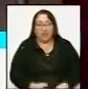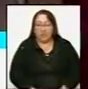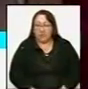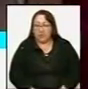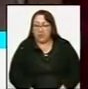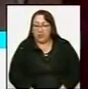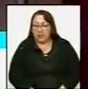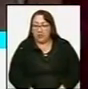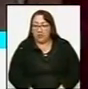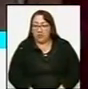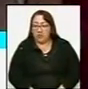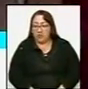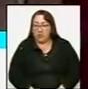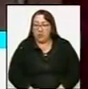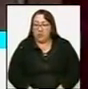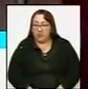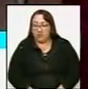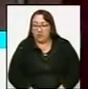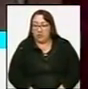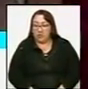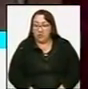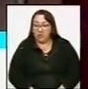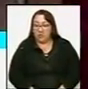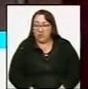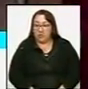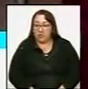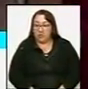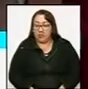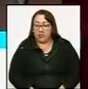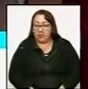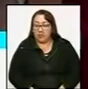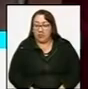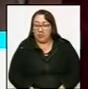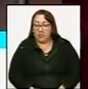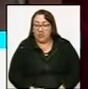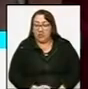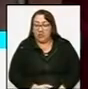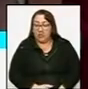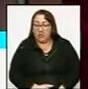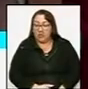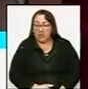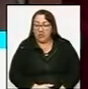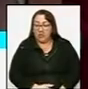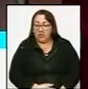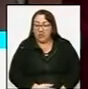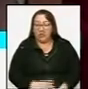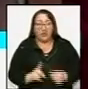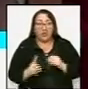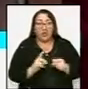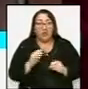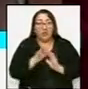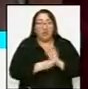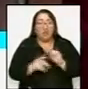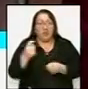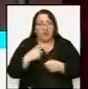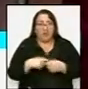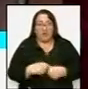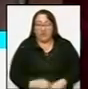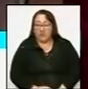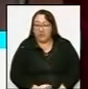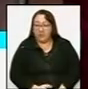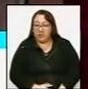de que en lugar de directivos se reemplace por el número mínimo de afiliados,